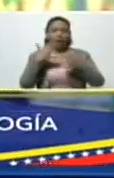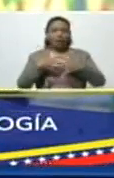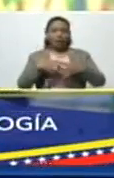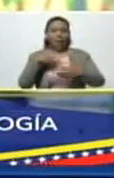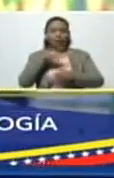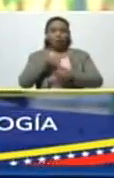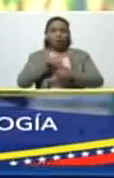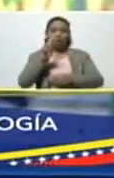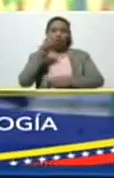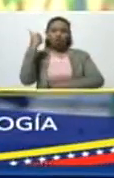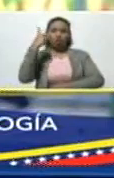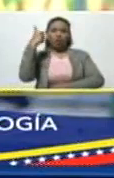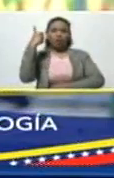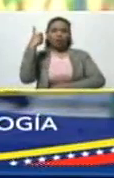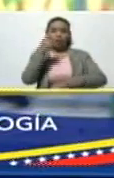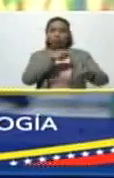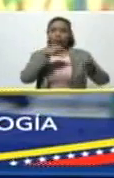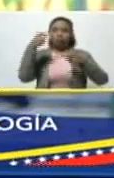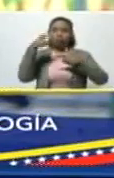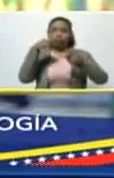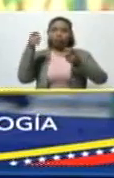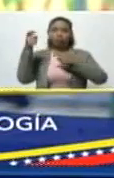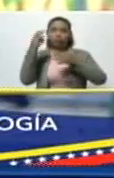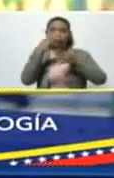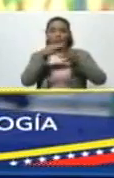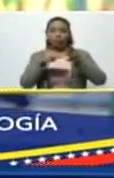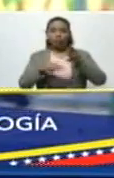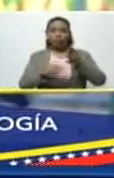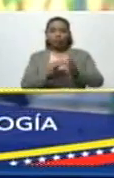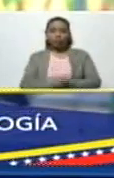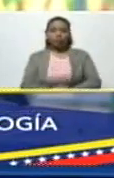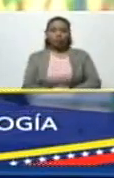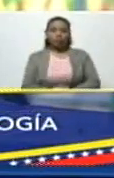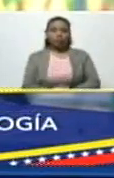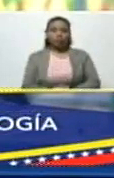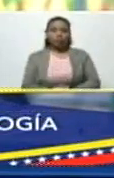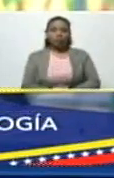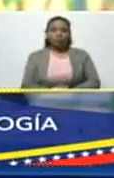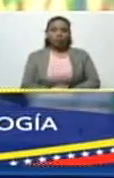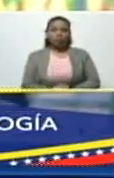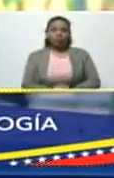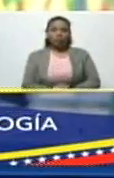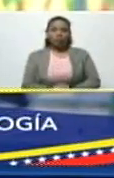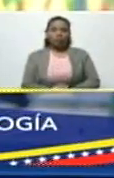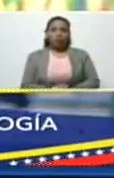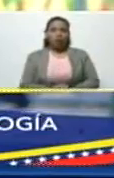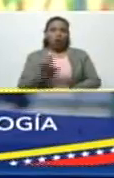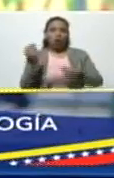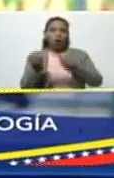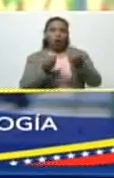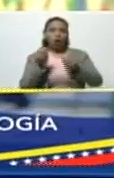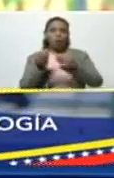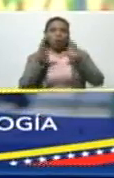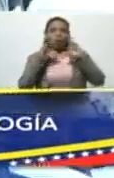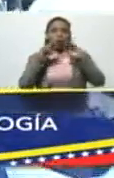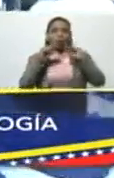no solo ser exportador de crudo. como lo hablamos en